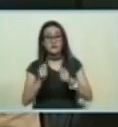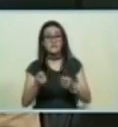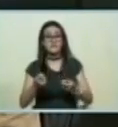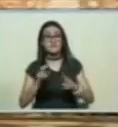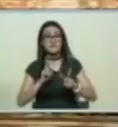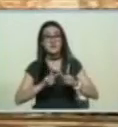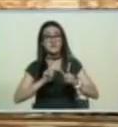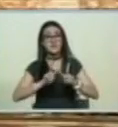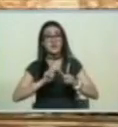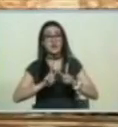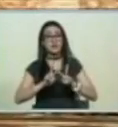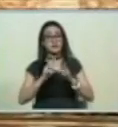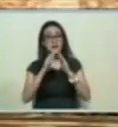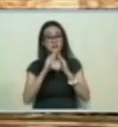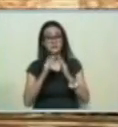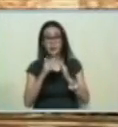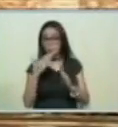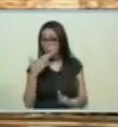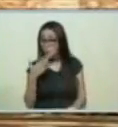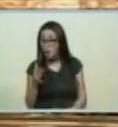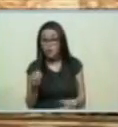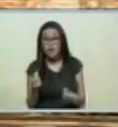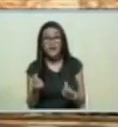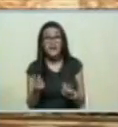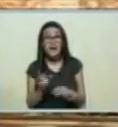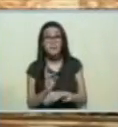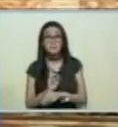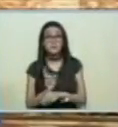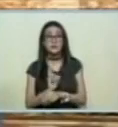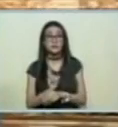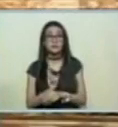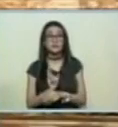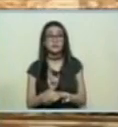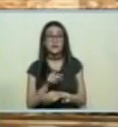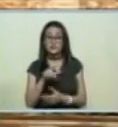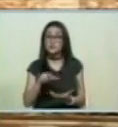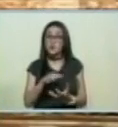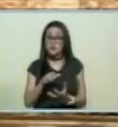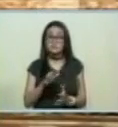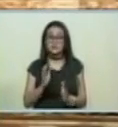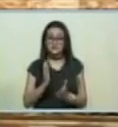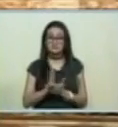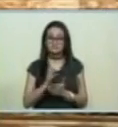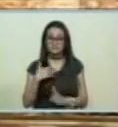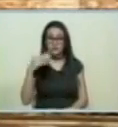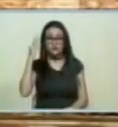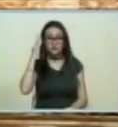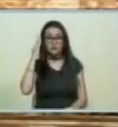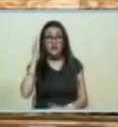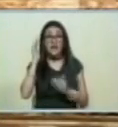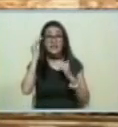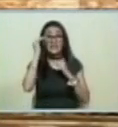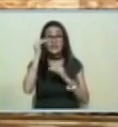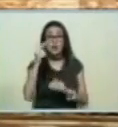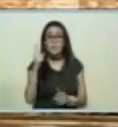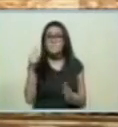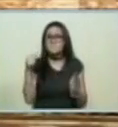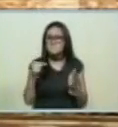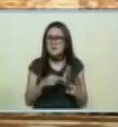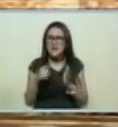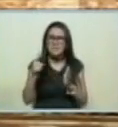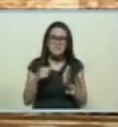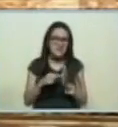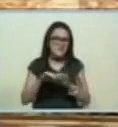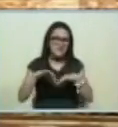vivienda siempre lo más pronto posible. Sabemos que es un problema siempre. Hemos atendido